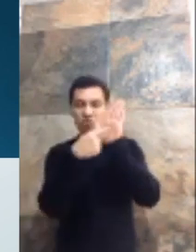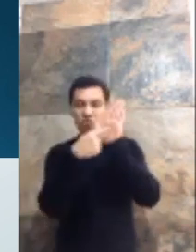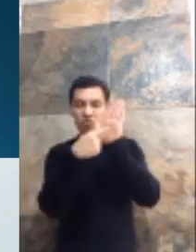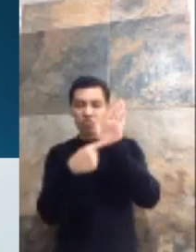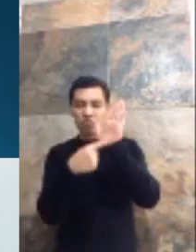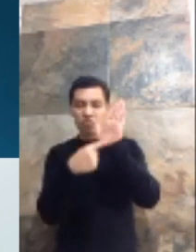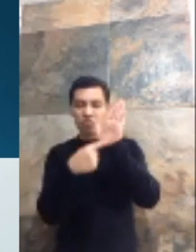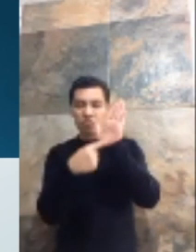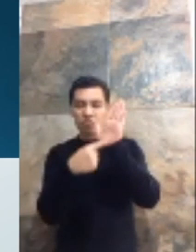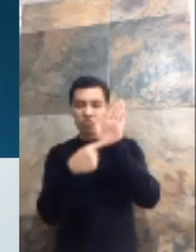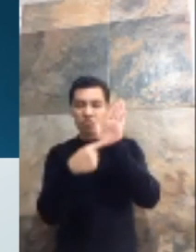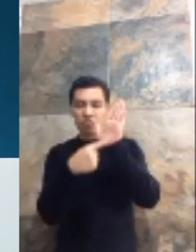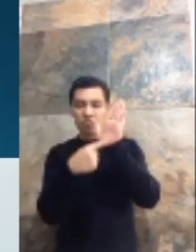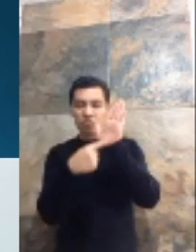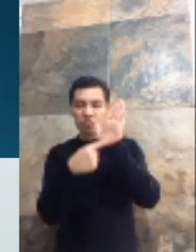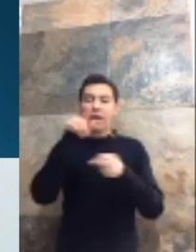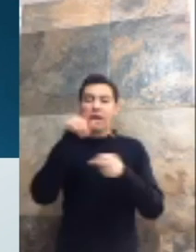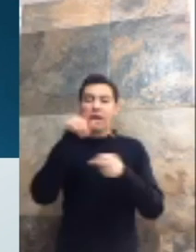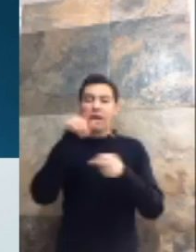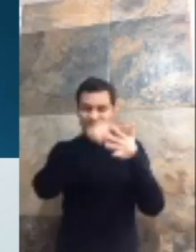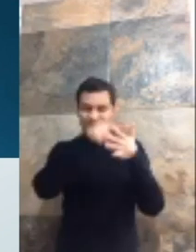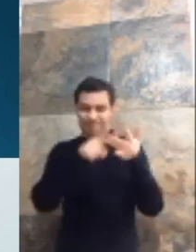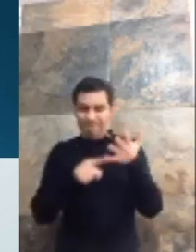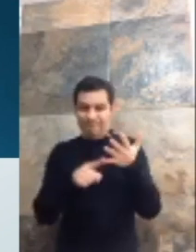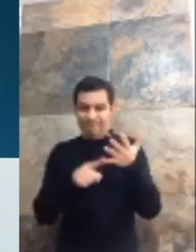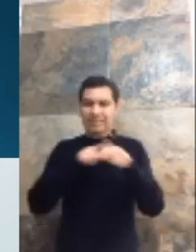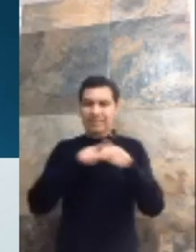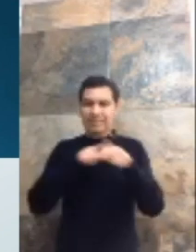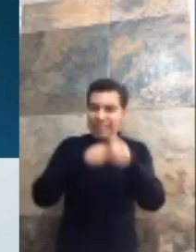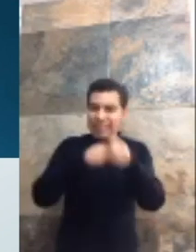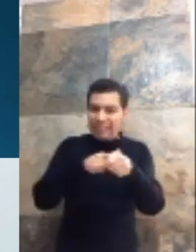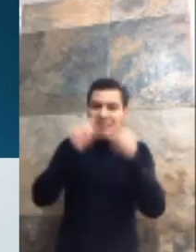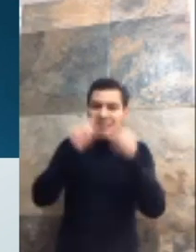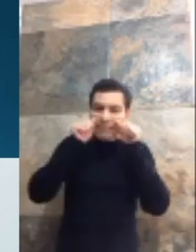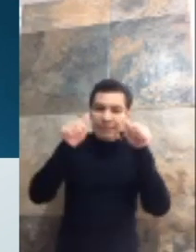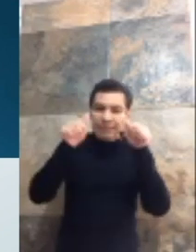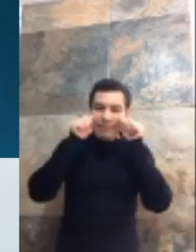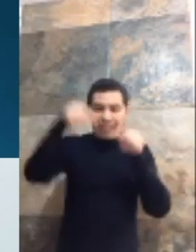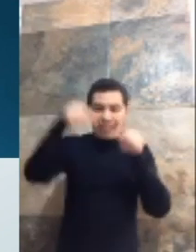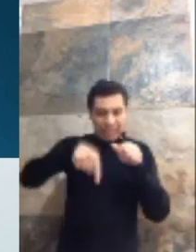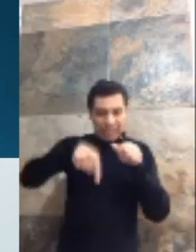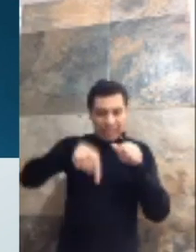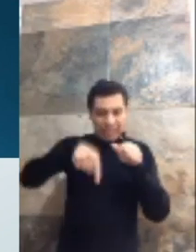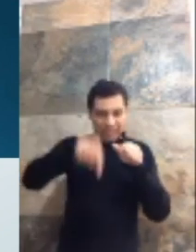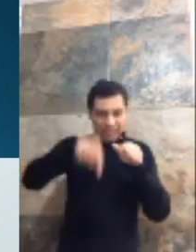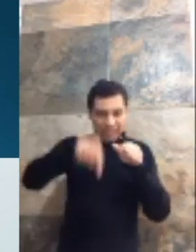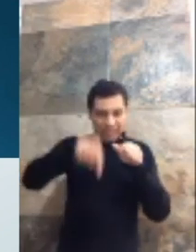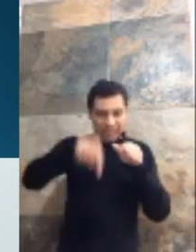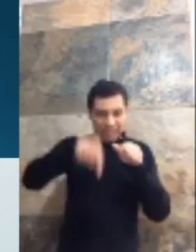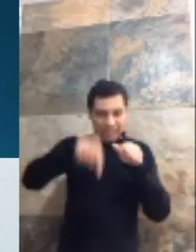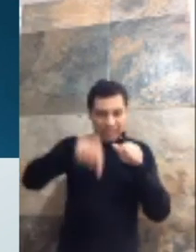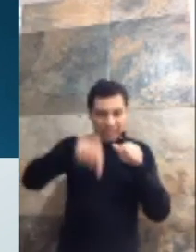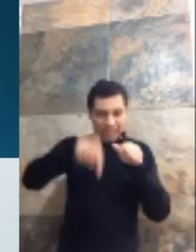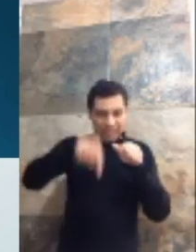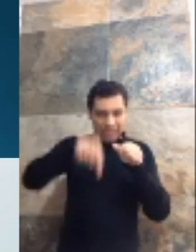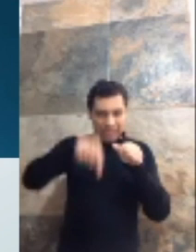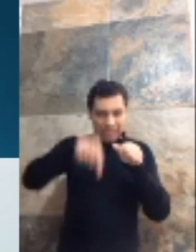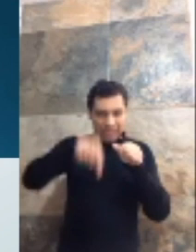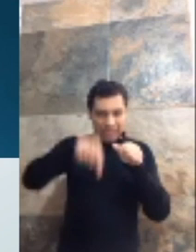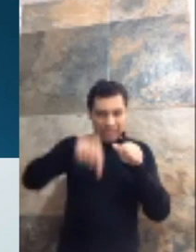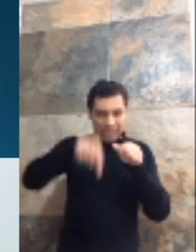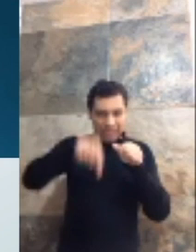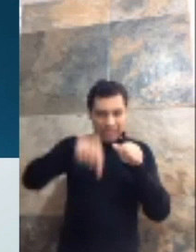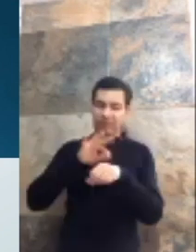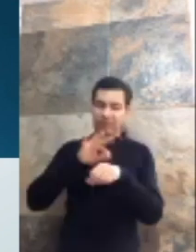qué seguimiento se le dio. Esto va a ocurrir en la Facultad de Psicología, la Facultad de Medicina, el Consejo Ciudadano,